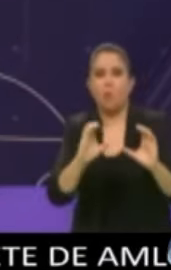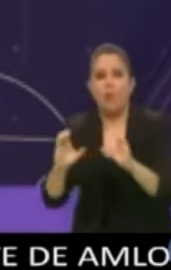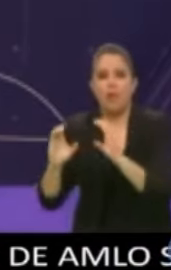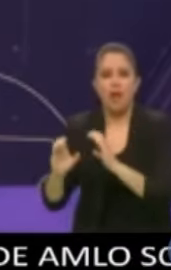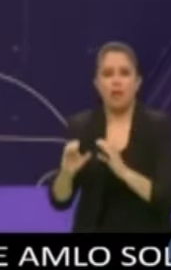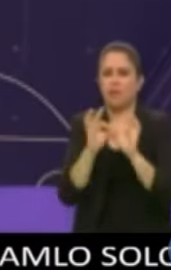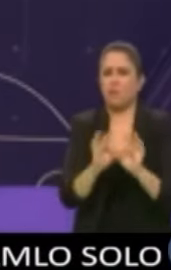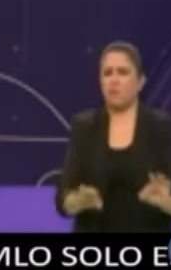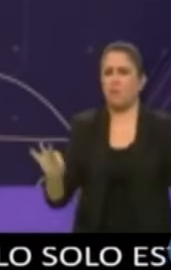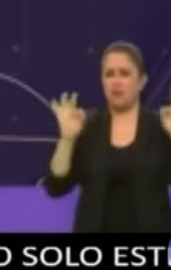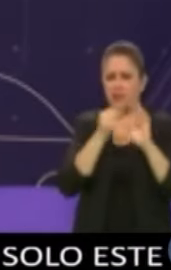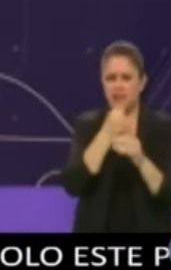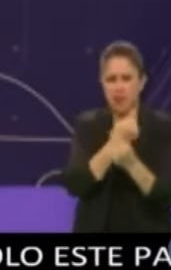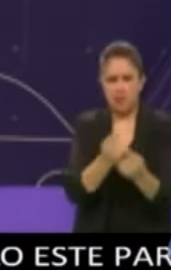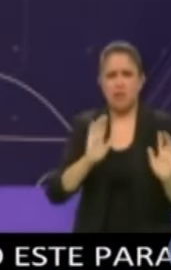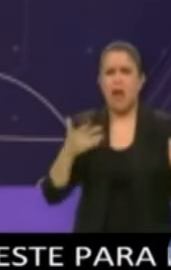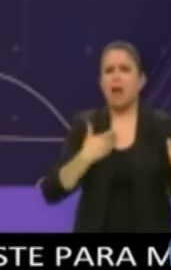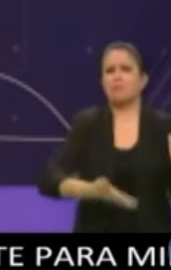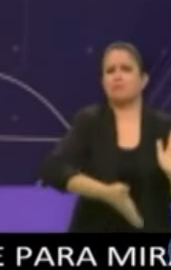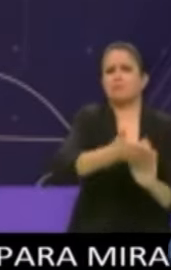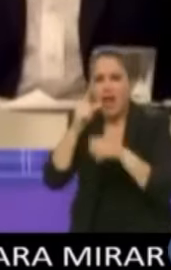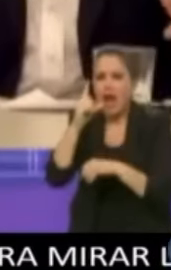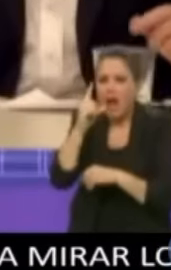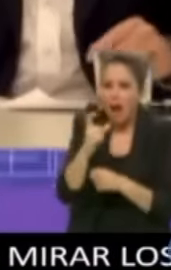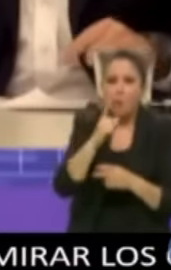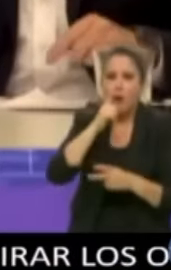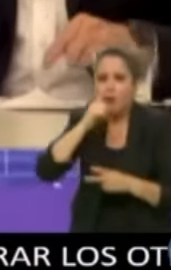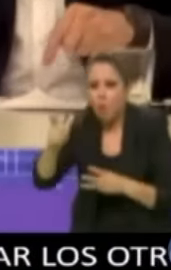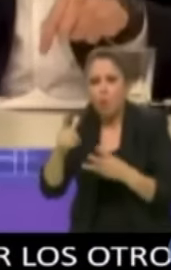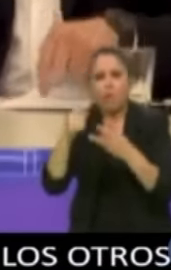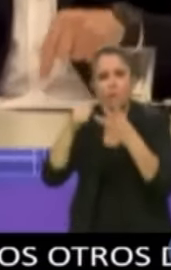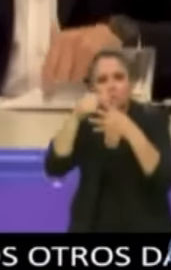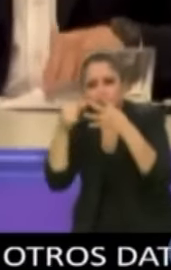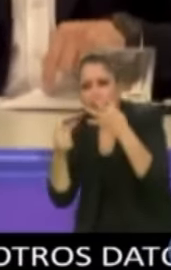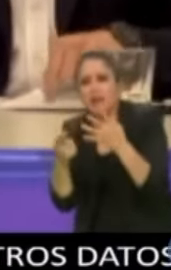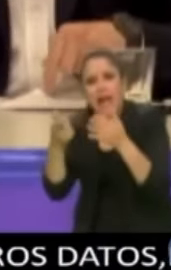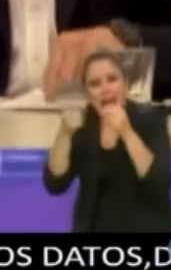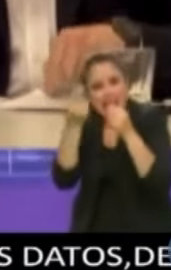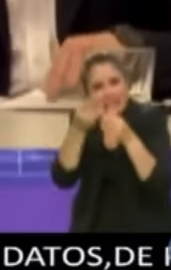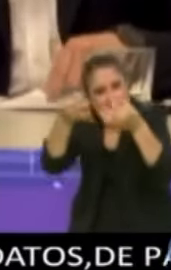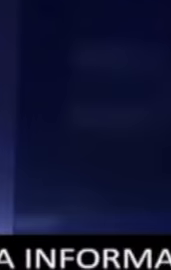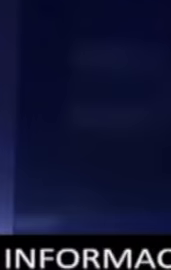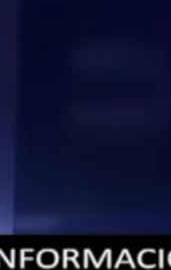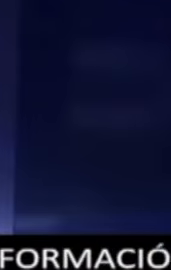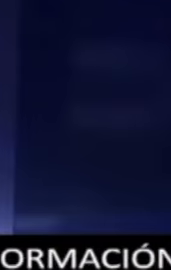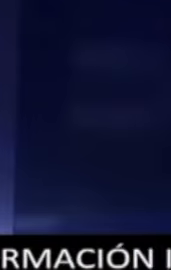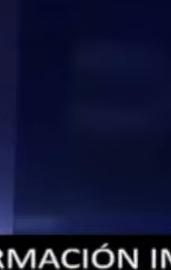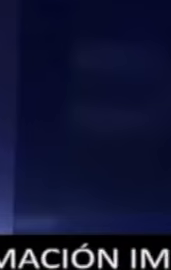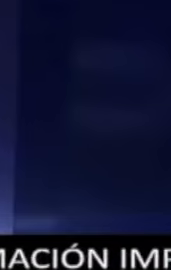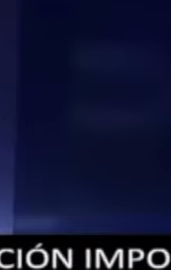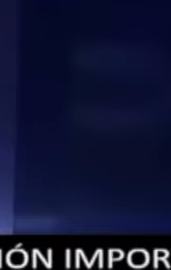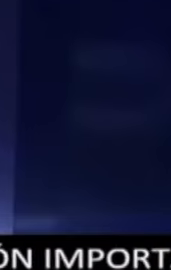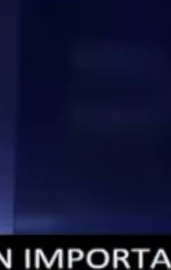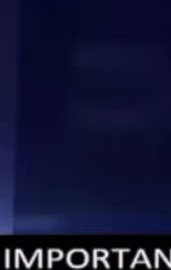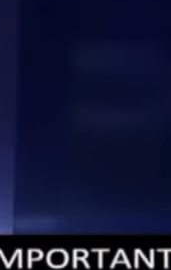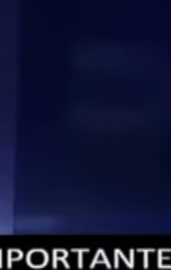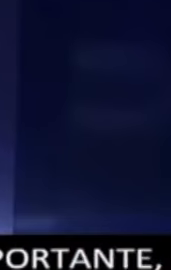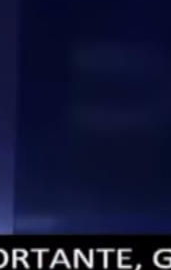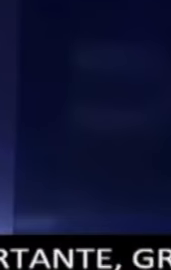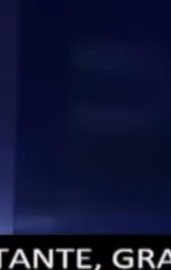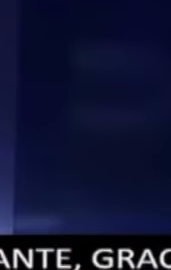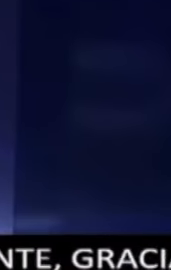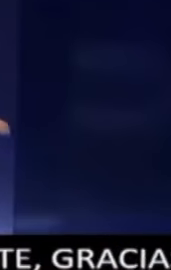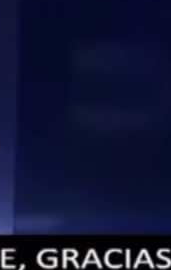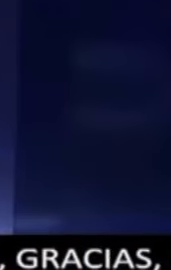oficial, de que quiere una ciudad de clases medias. Eso. Bueno, los spots y todas las